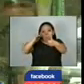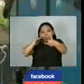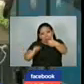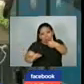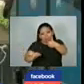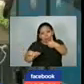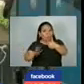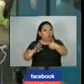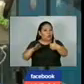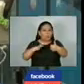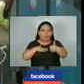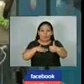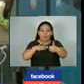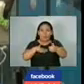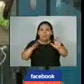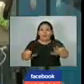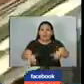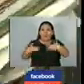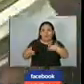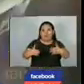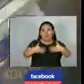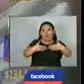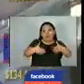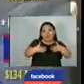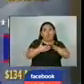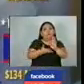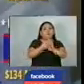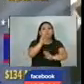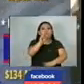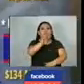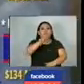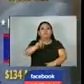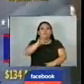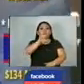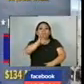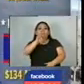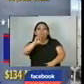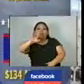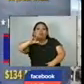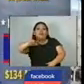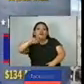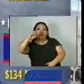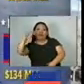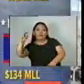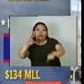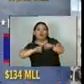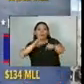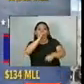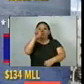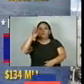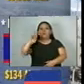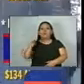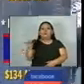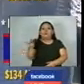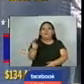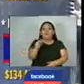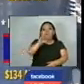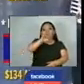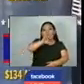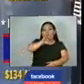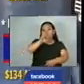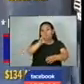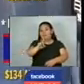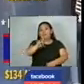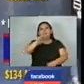crecimiento en este indicador, ya que naciones como Panamá reportaron 2.513 millones de dólares. Costa Rica tuvo ingresos de